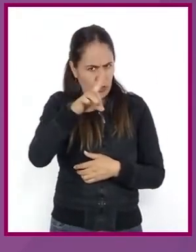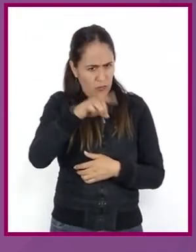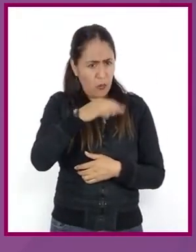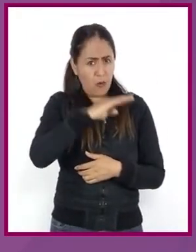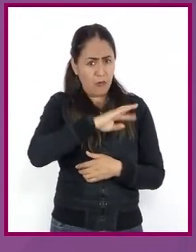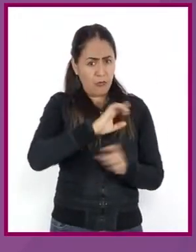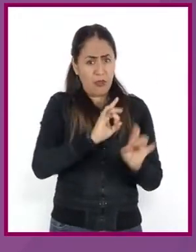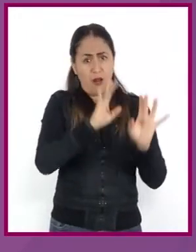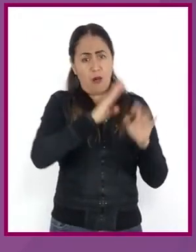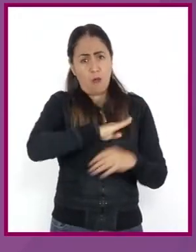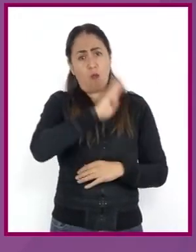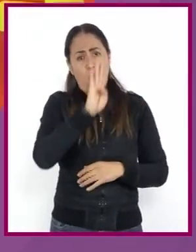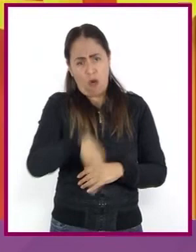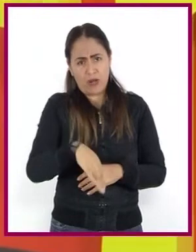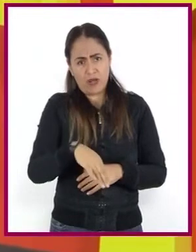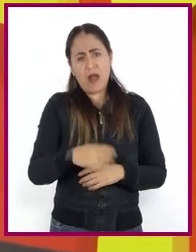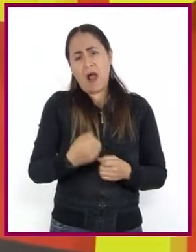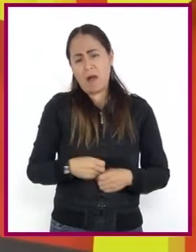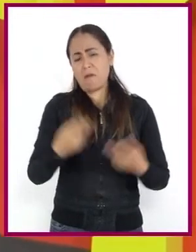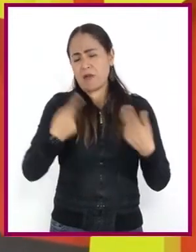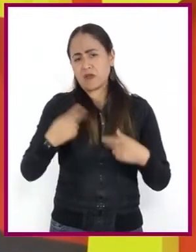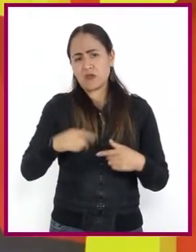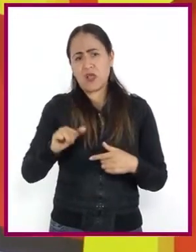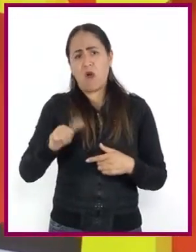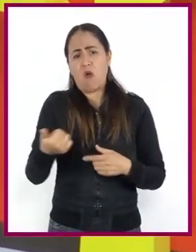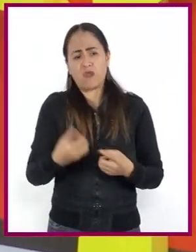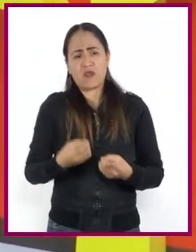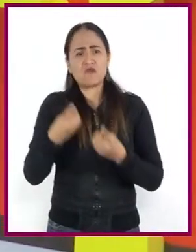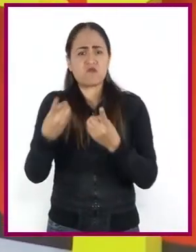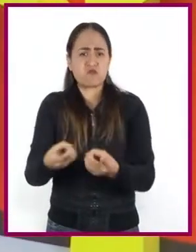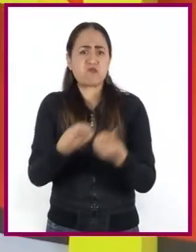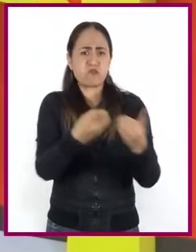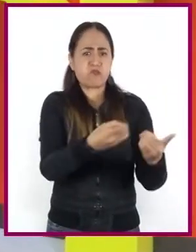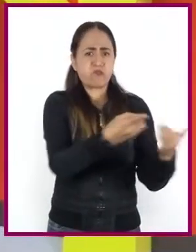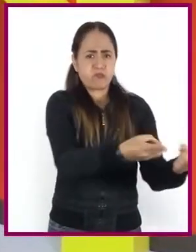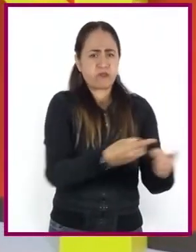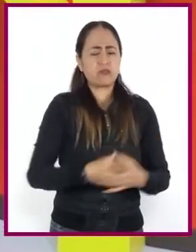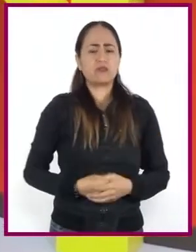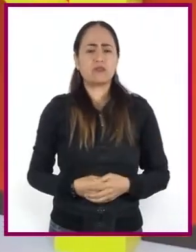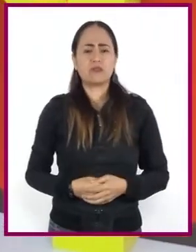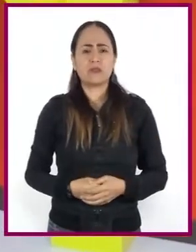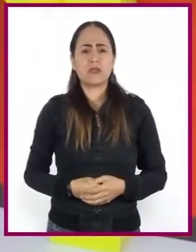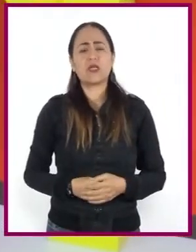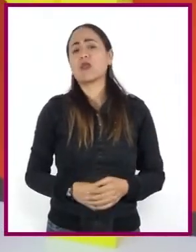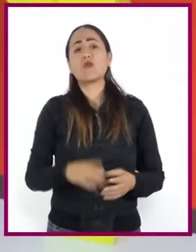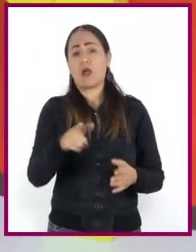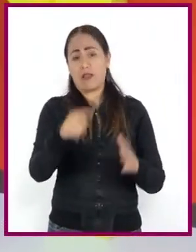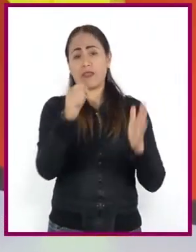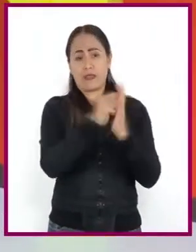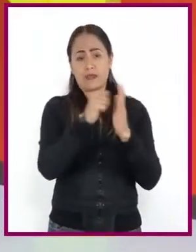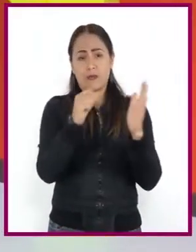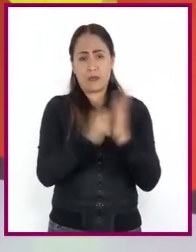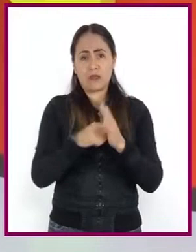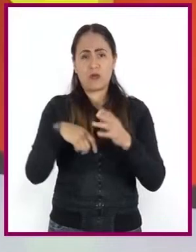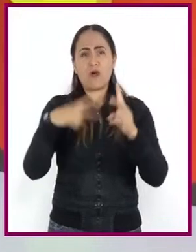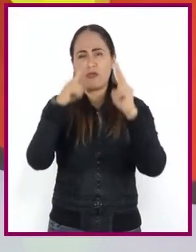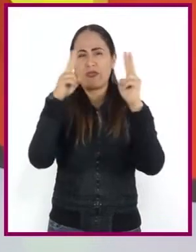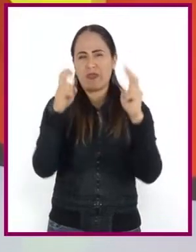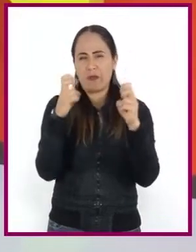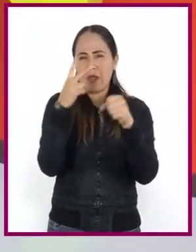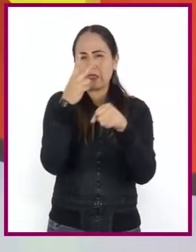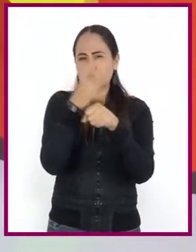haber fallecido. Veamos ahora cuáles son los subtítulos más importantes en un documento de esta naturaleza. Para